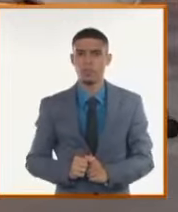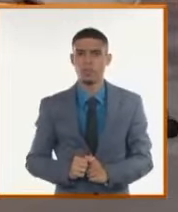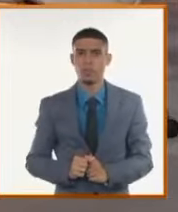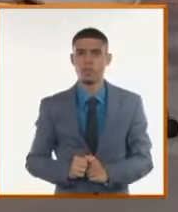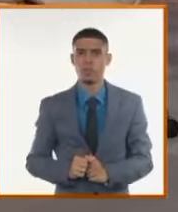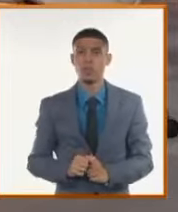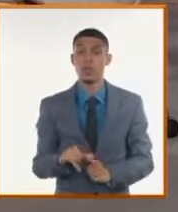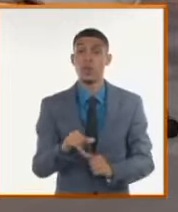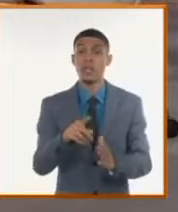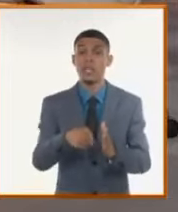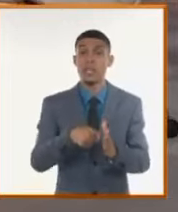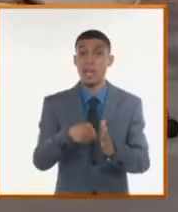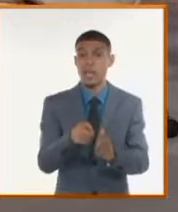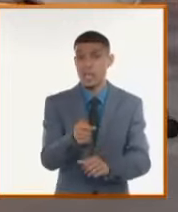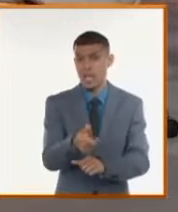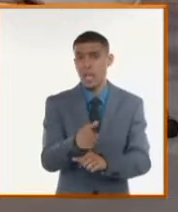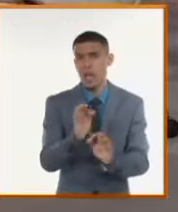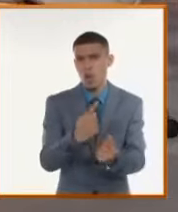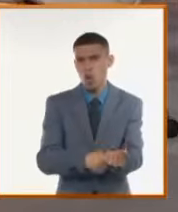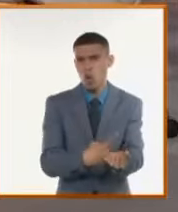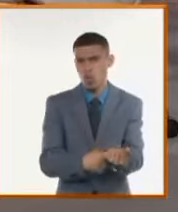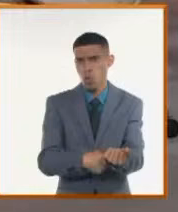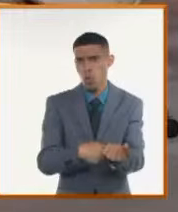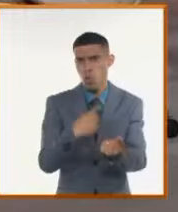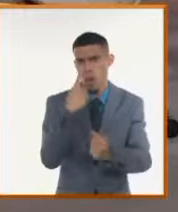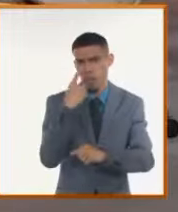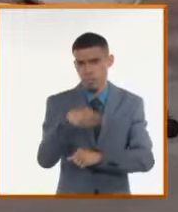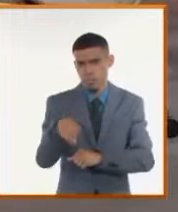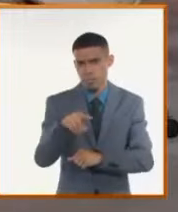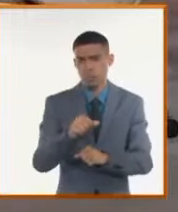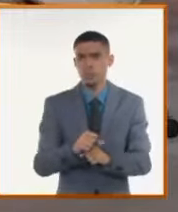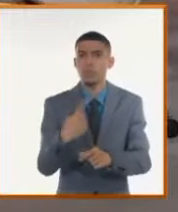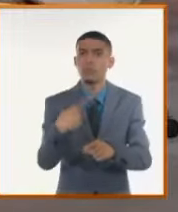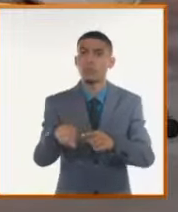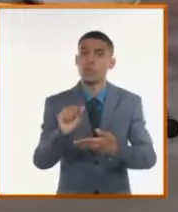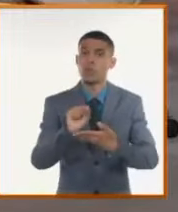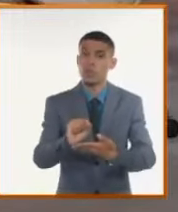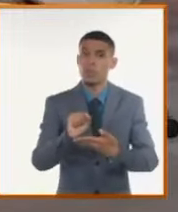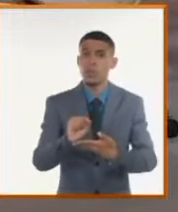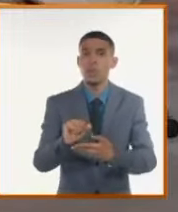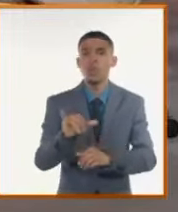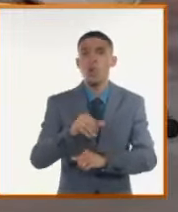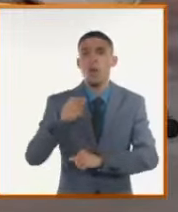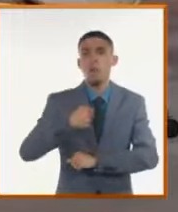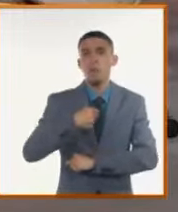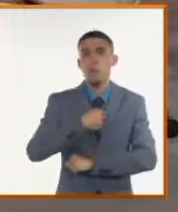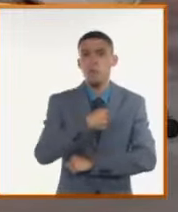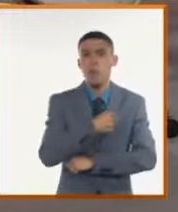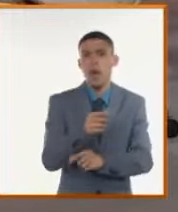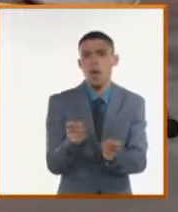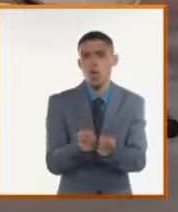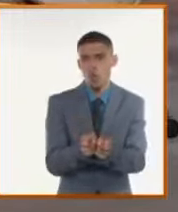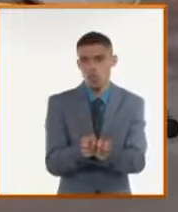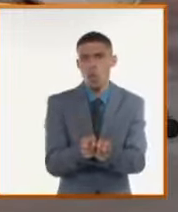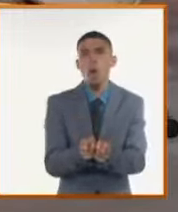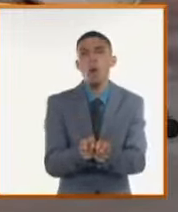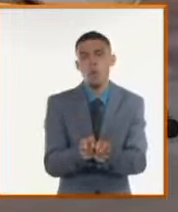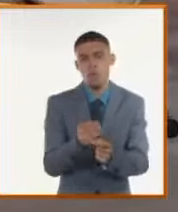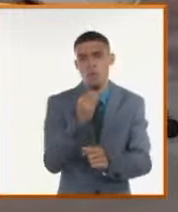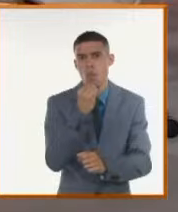trenes de cercanía como tal y otros servicios Se brindan con con locomotora de de mediano porte